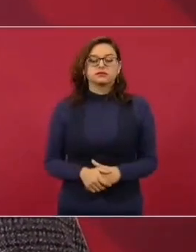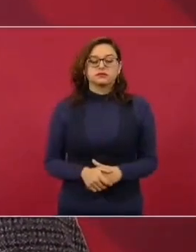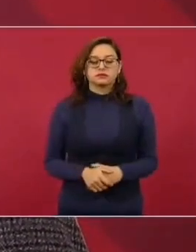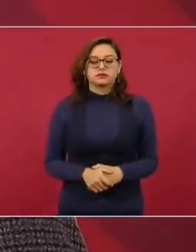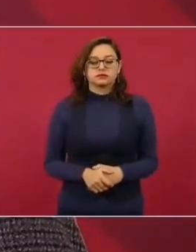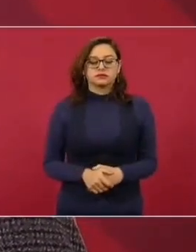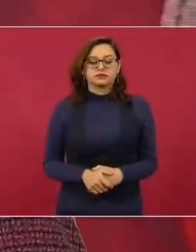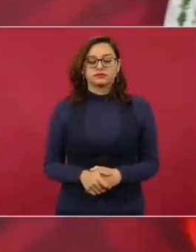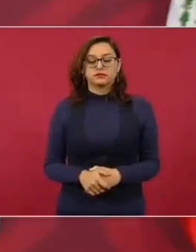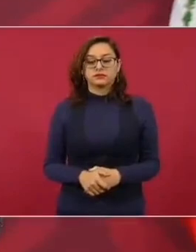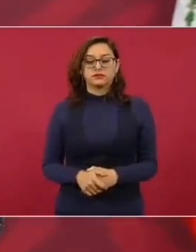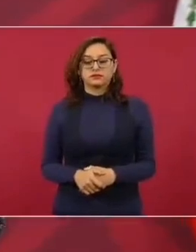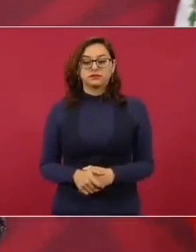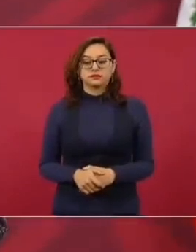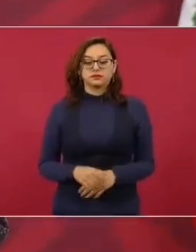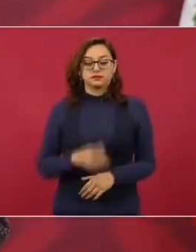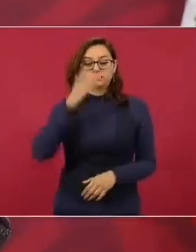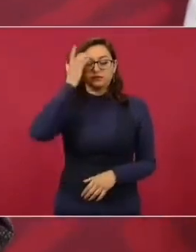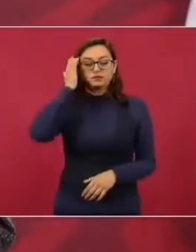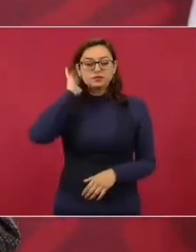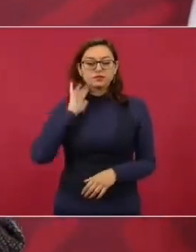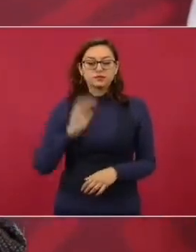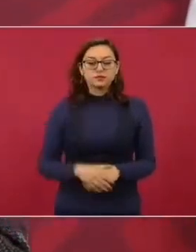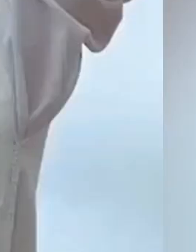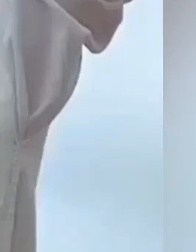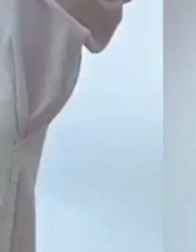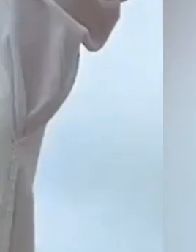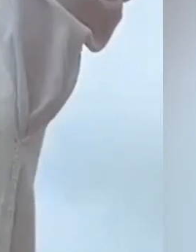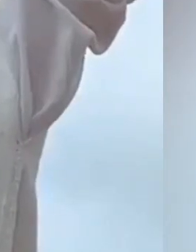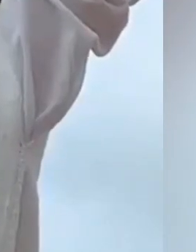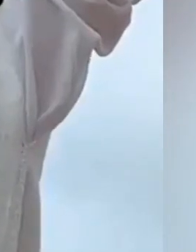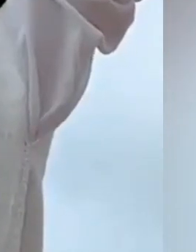la embajadora de México en Panamá. Bueno, muchas gracias.